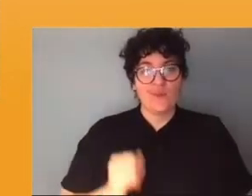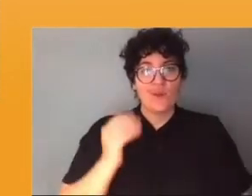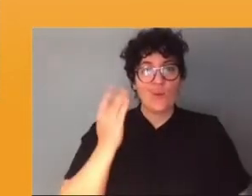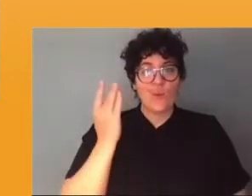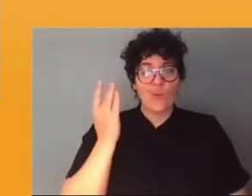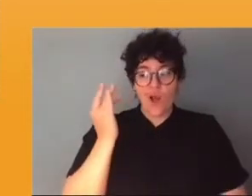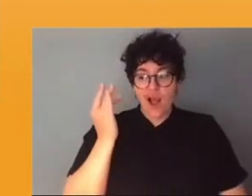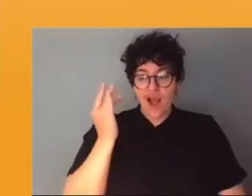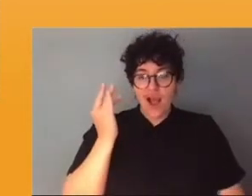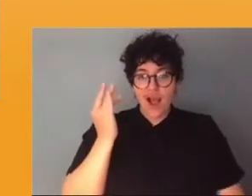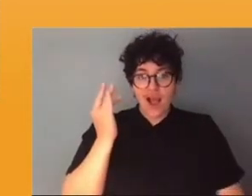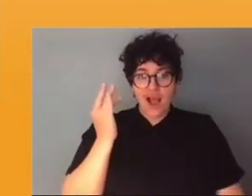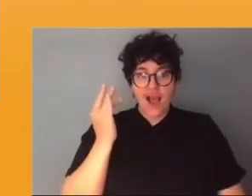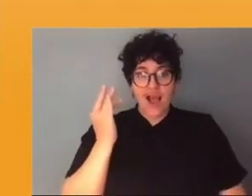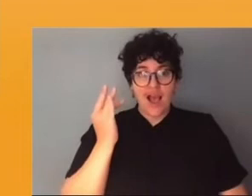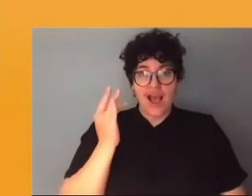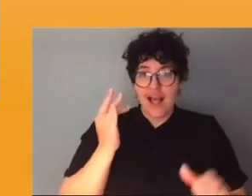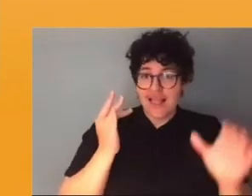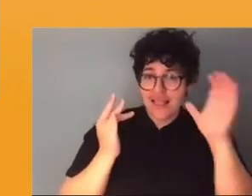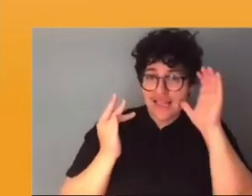porque inhalamos